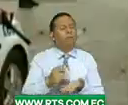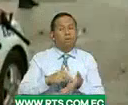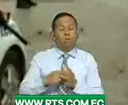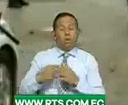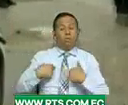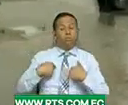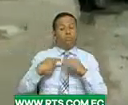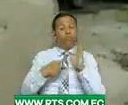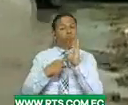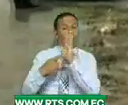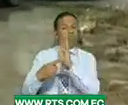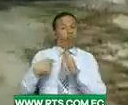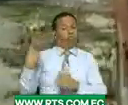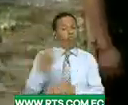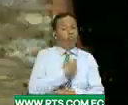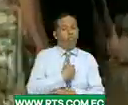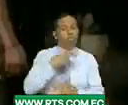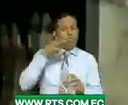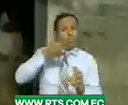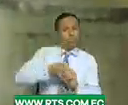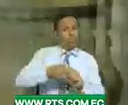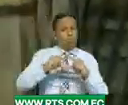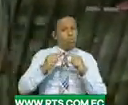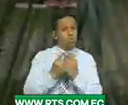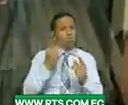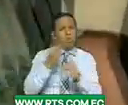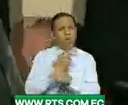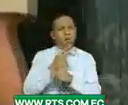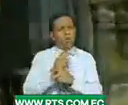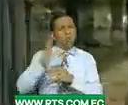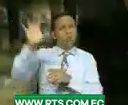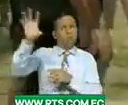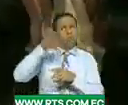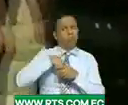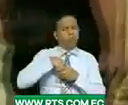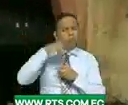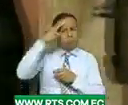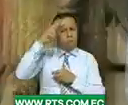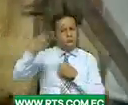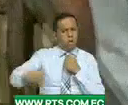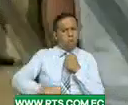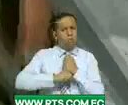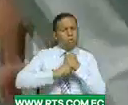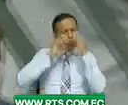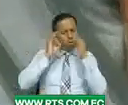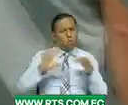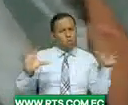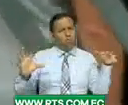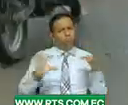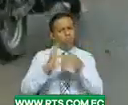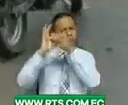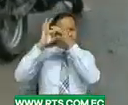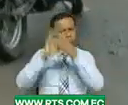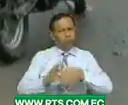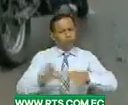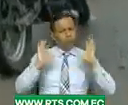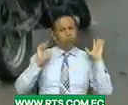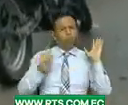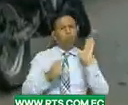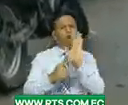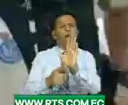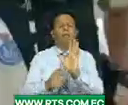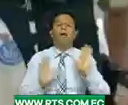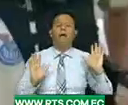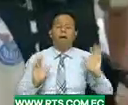agrupaciones narcodelictivas que operan desde esa nación y que mantienen alianzas con agrupaciones en el Ecuador.